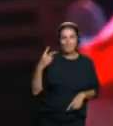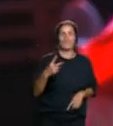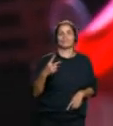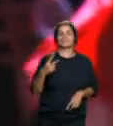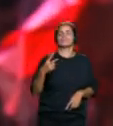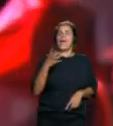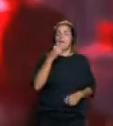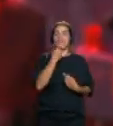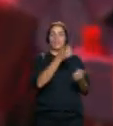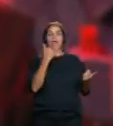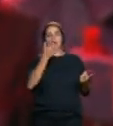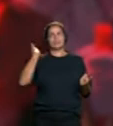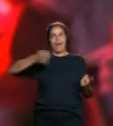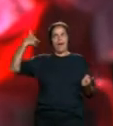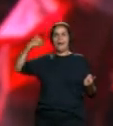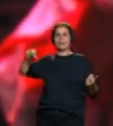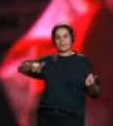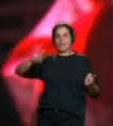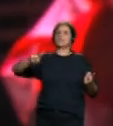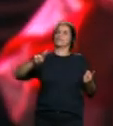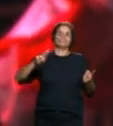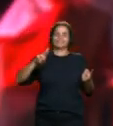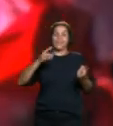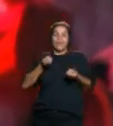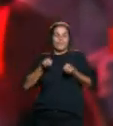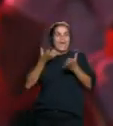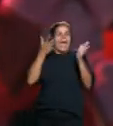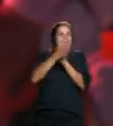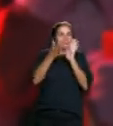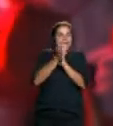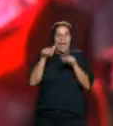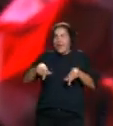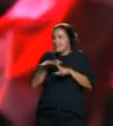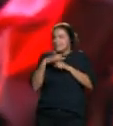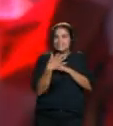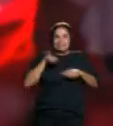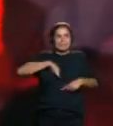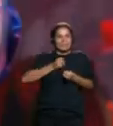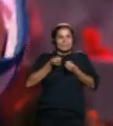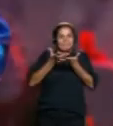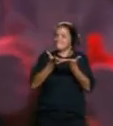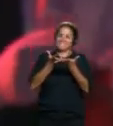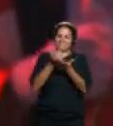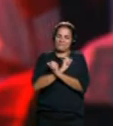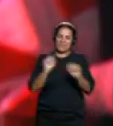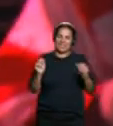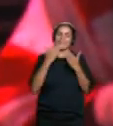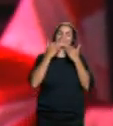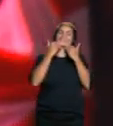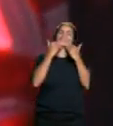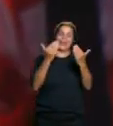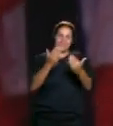vuelvo a decir algo que ya he dicho varias veces. No se puede explicar con palabras esto, de verdad. Gracias de corazón. Queríamos aprovechar